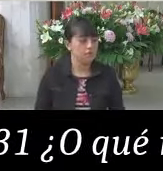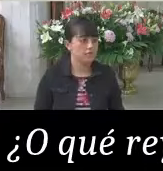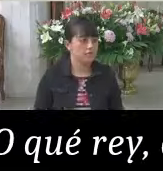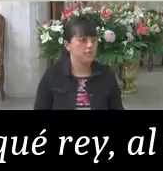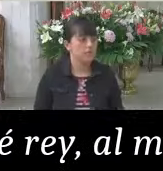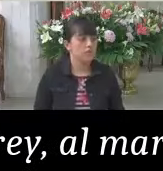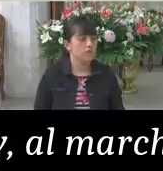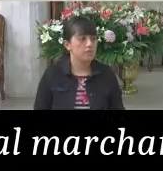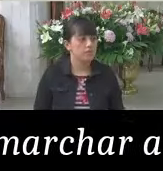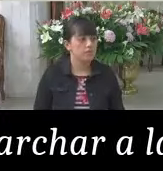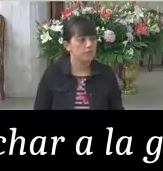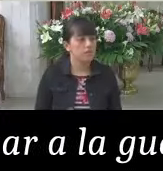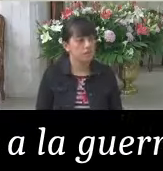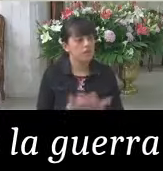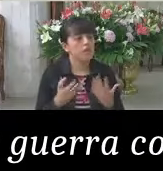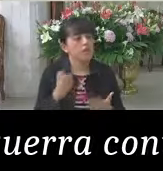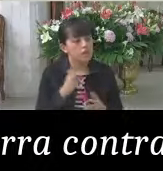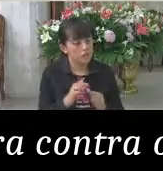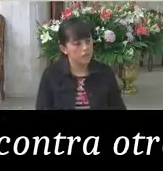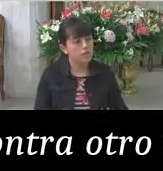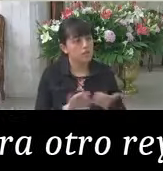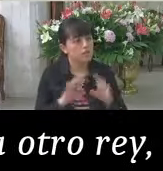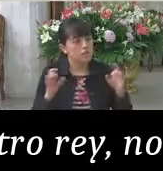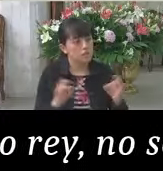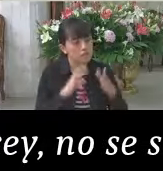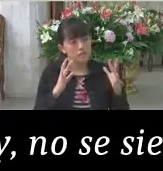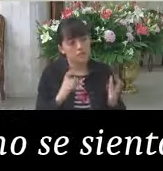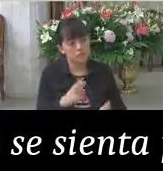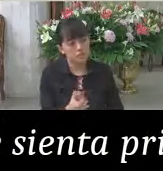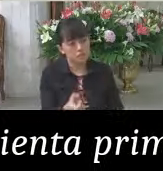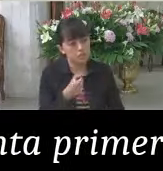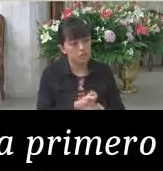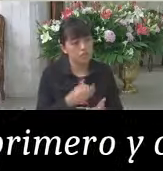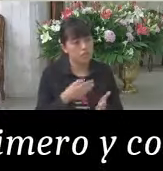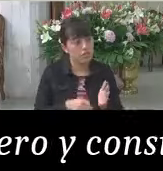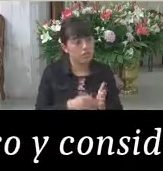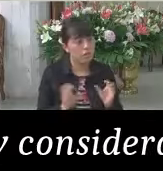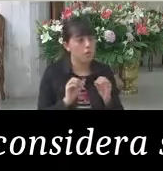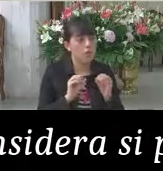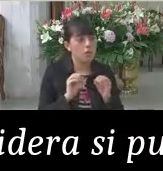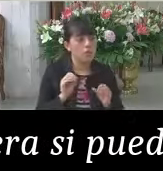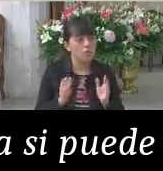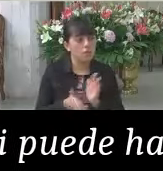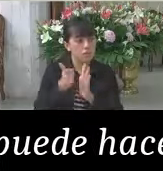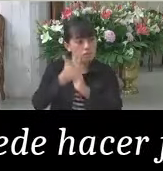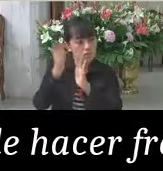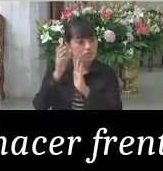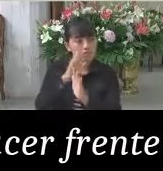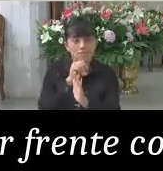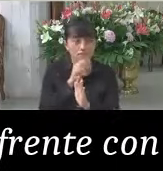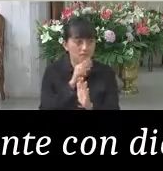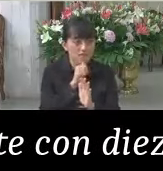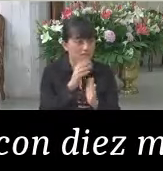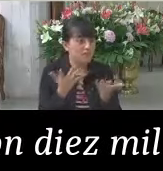y no pudar O que Rey al marchar a la guerra contra otro Rey no se sienta